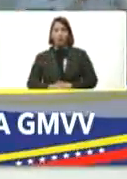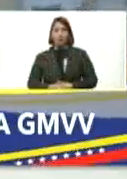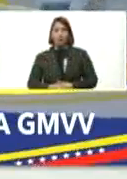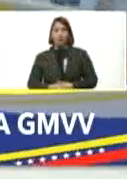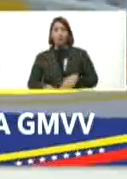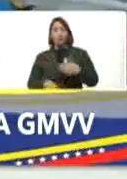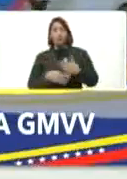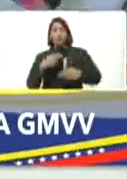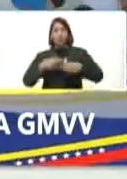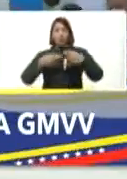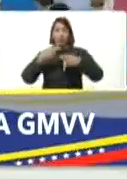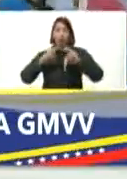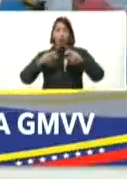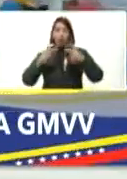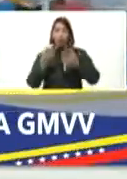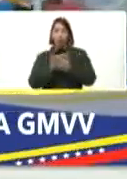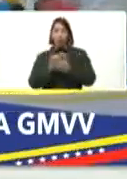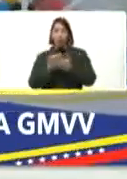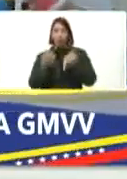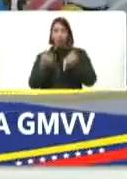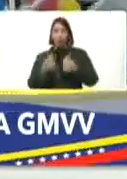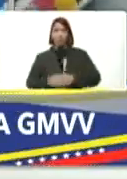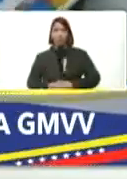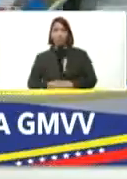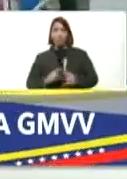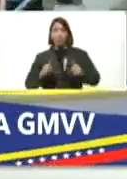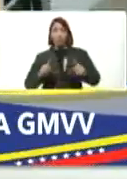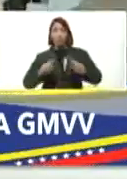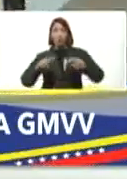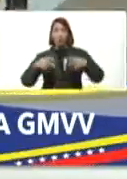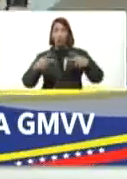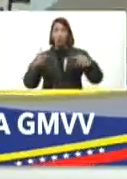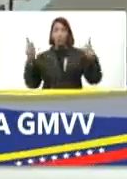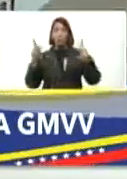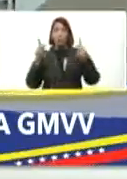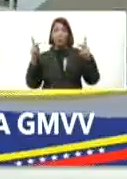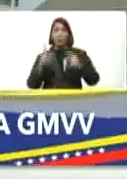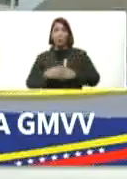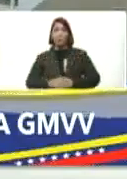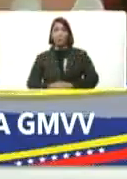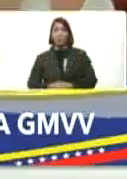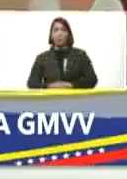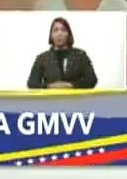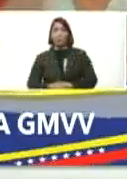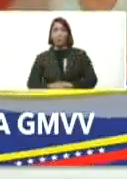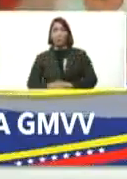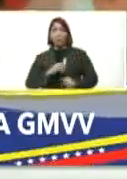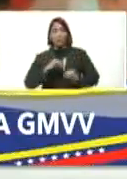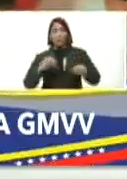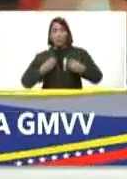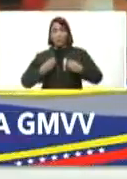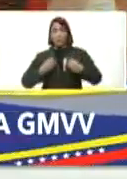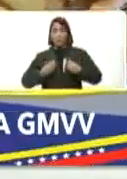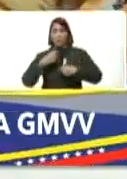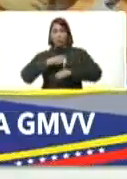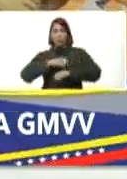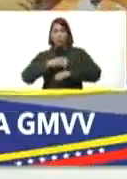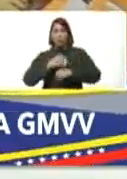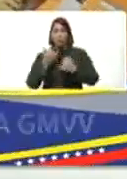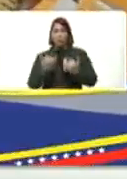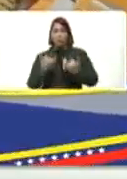Vamos a construir una nueva economía para una nueva prosperidad. Ya vivimos un tiempo de